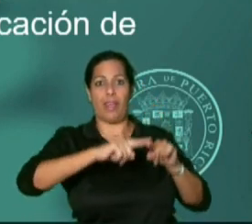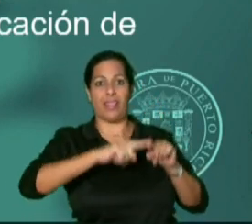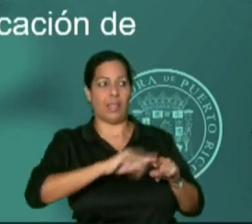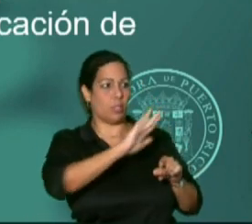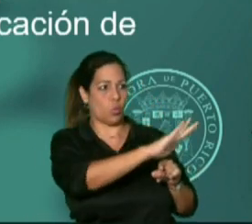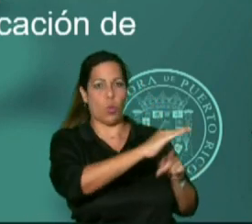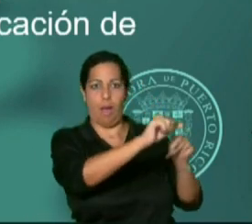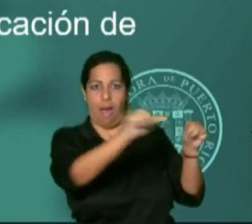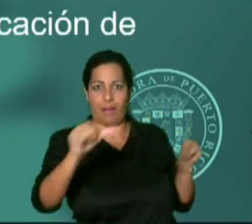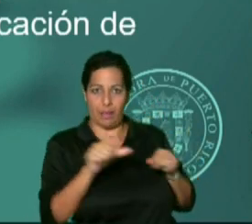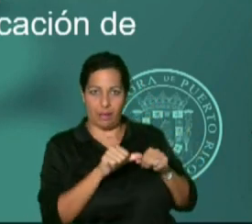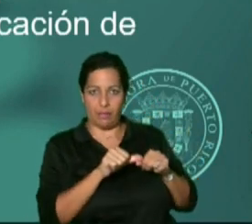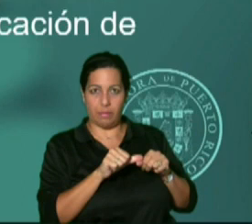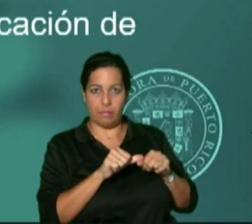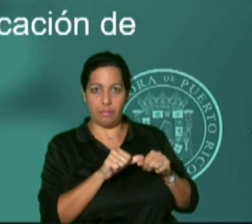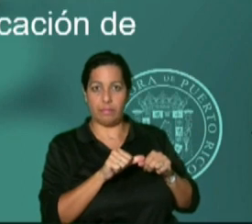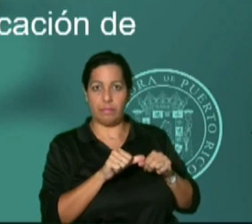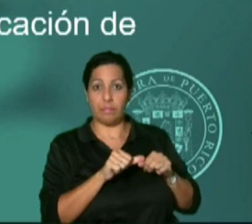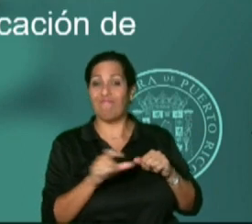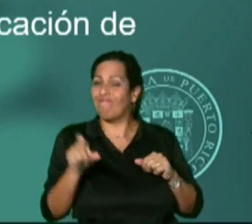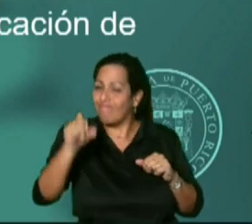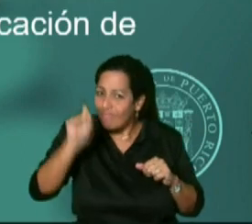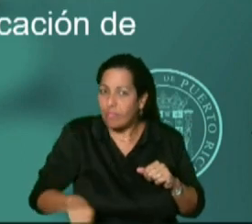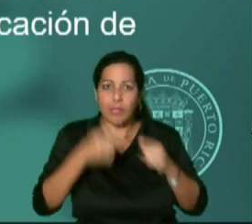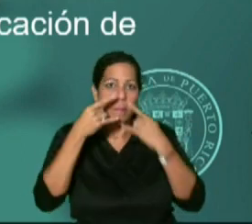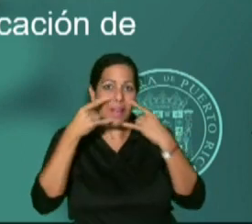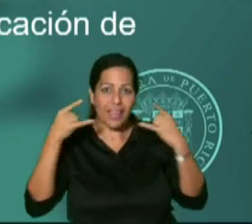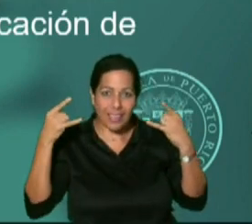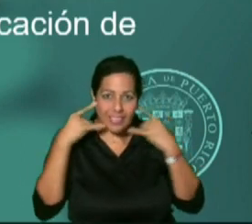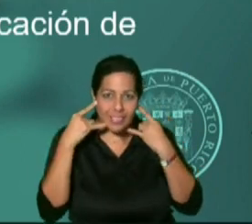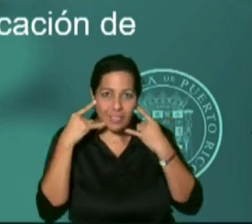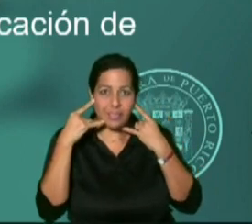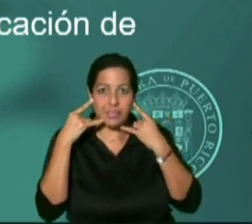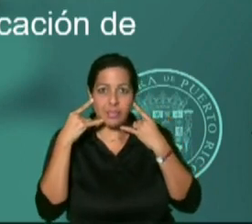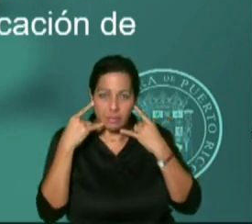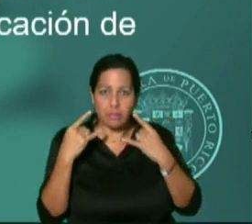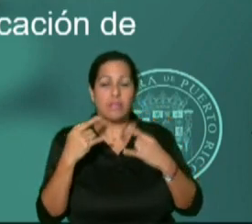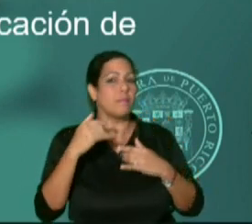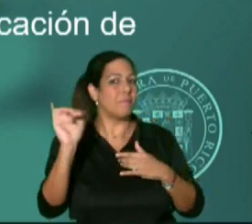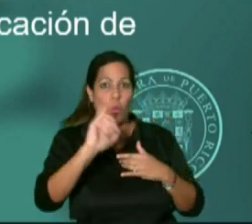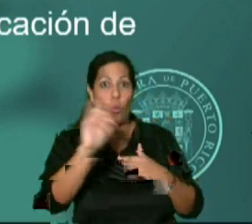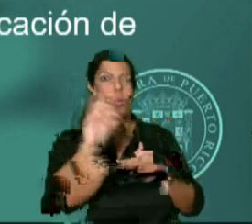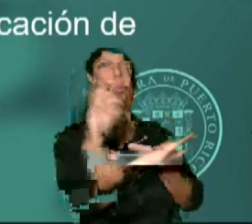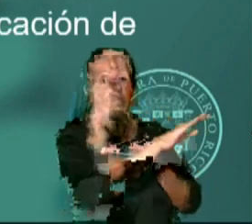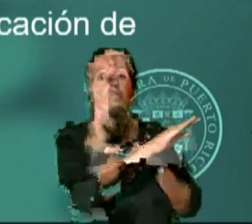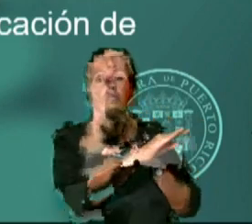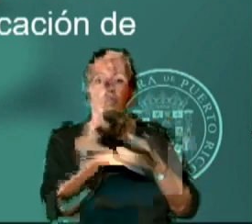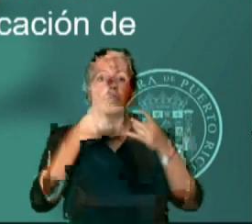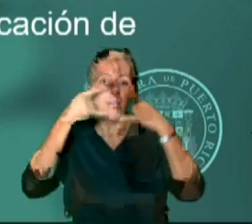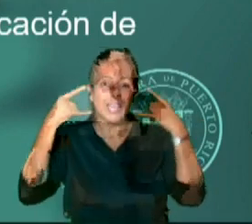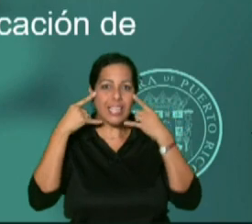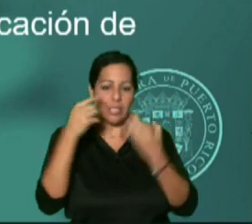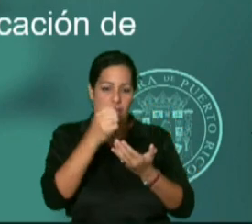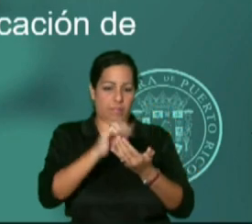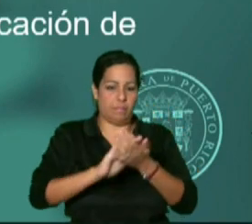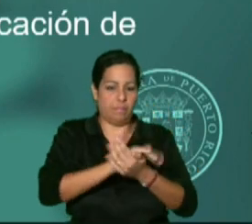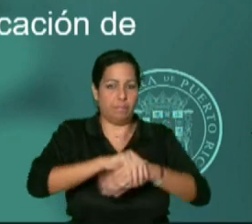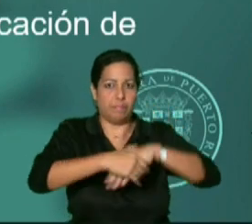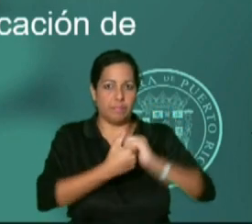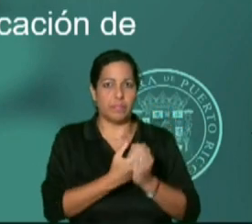código de edificación. El uso de compulsorio de mascarilla el proceso de desinfección a la